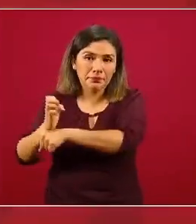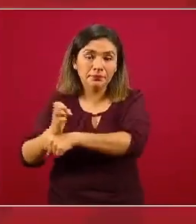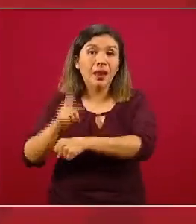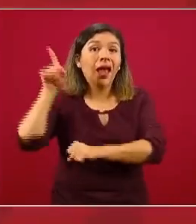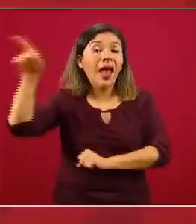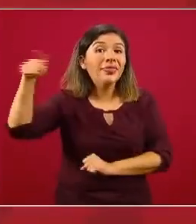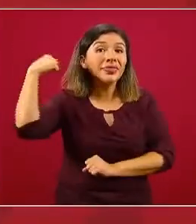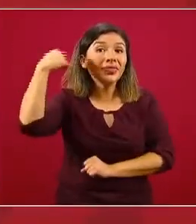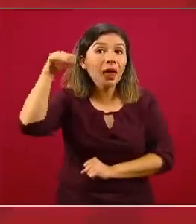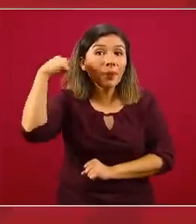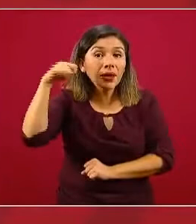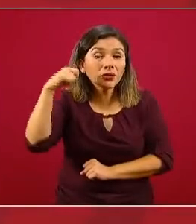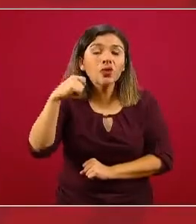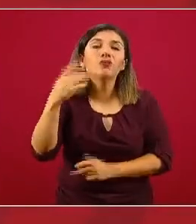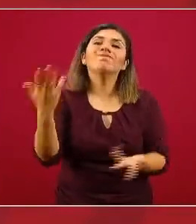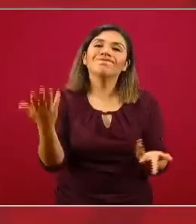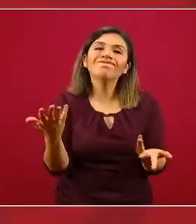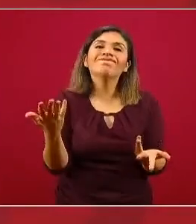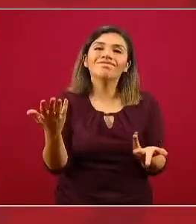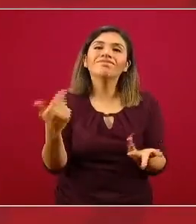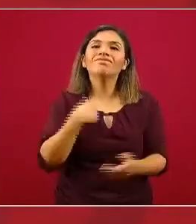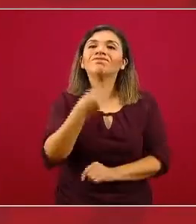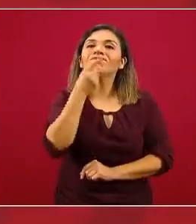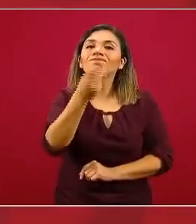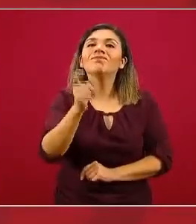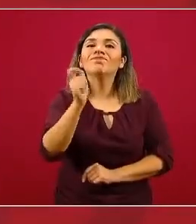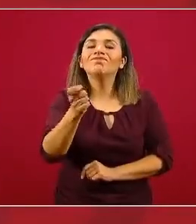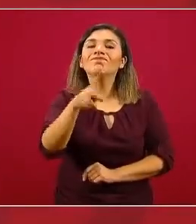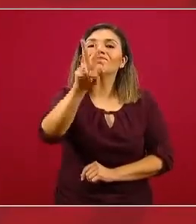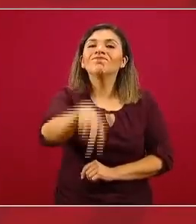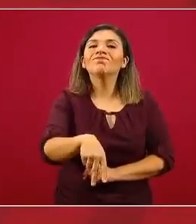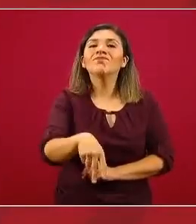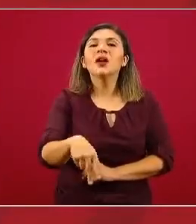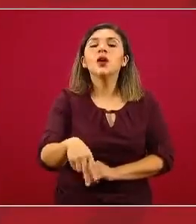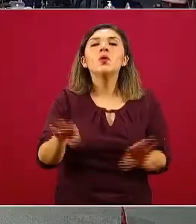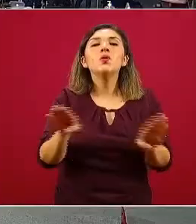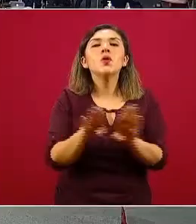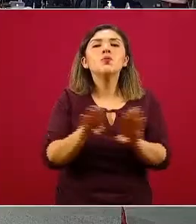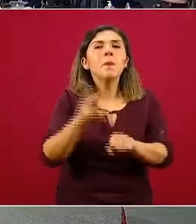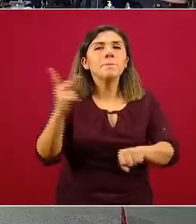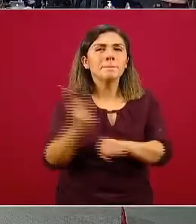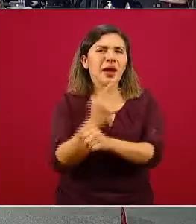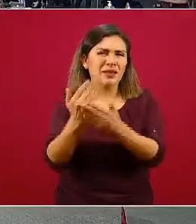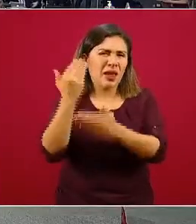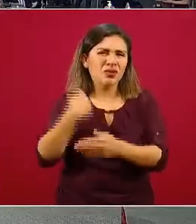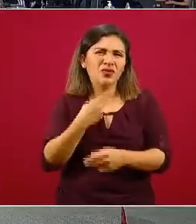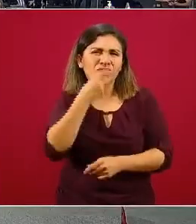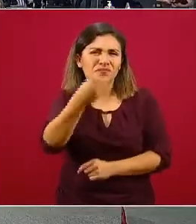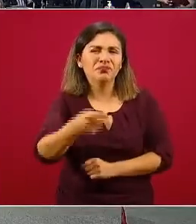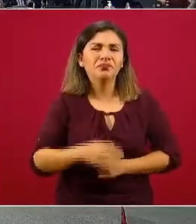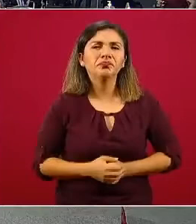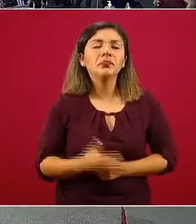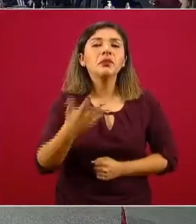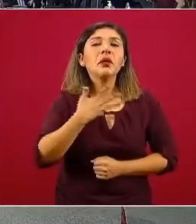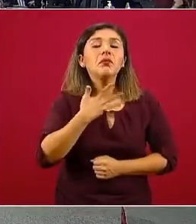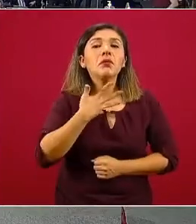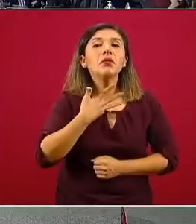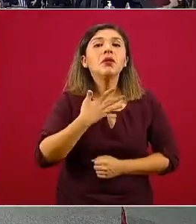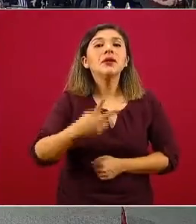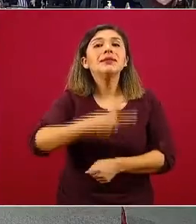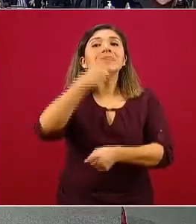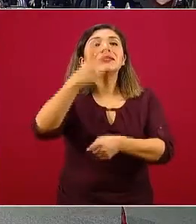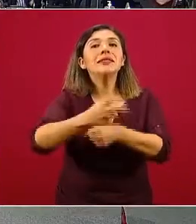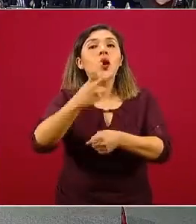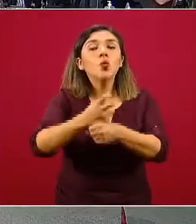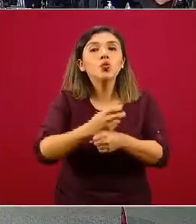de Tabasco, lo que quiero mencionar es, efectivamente, como explicamos el otro día, hay una segunda